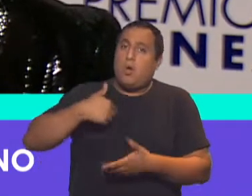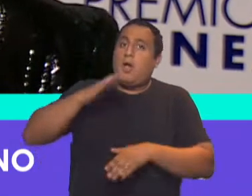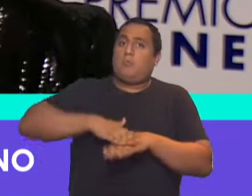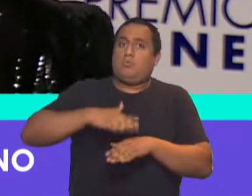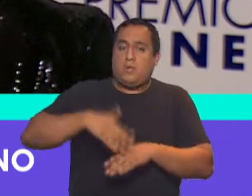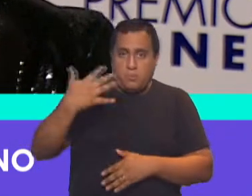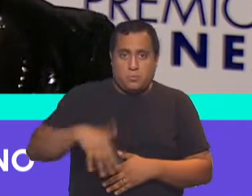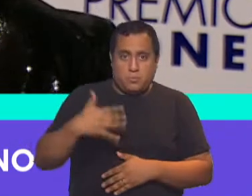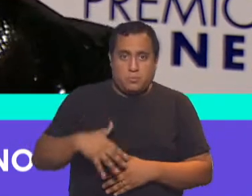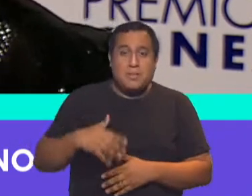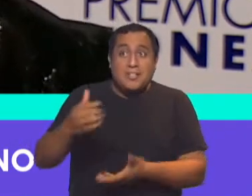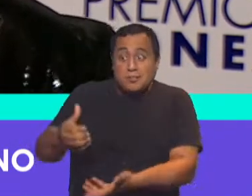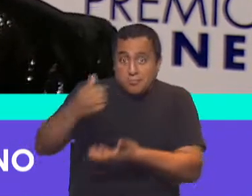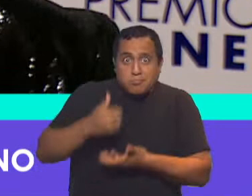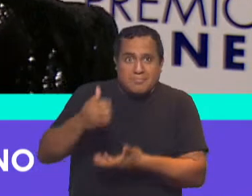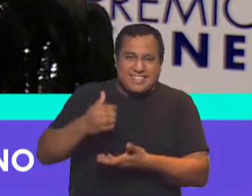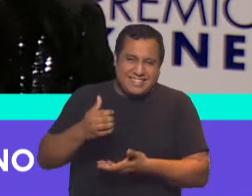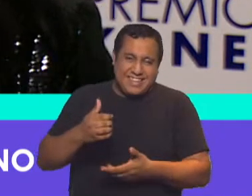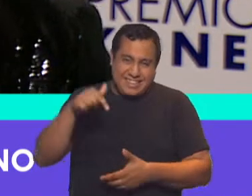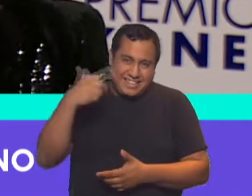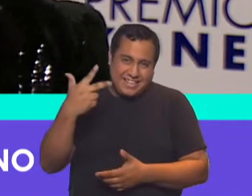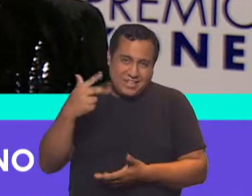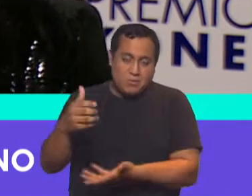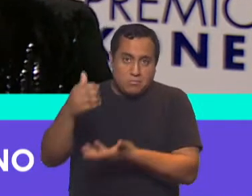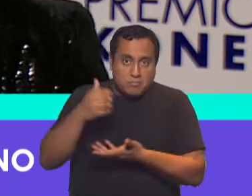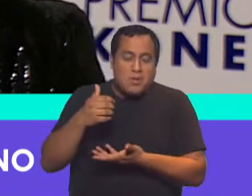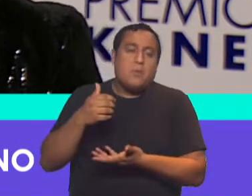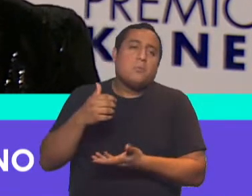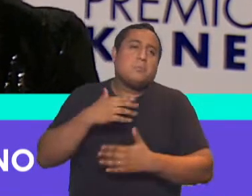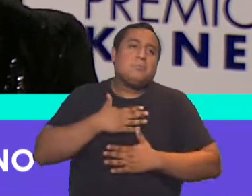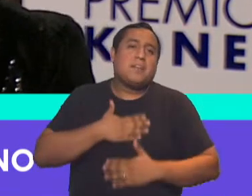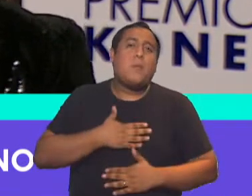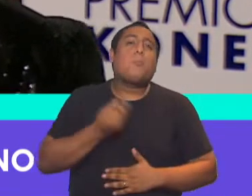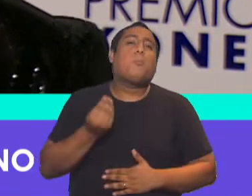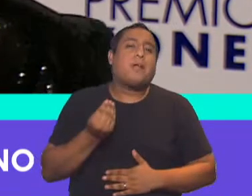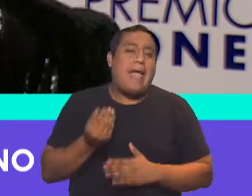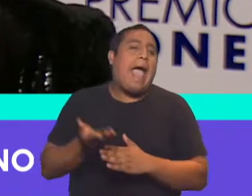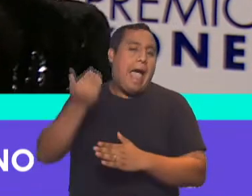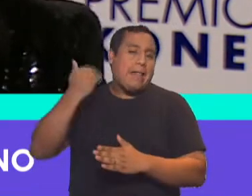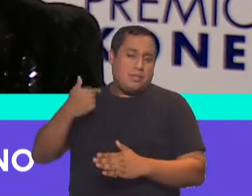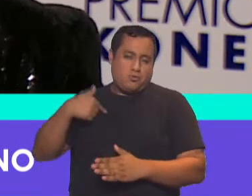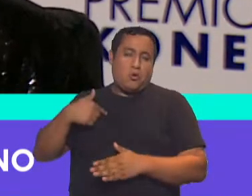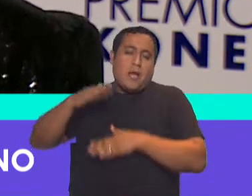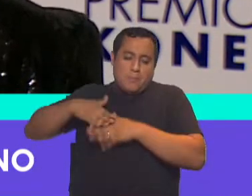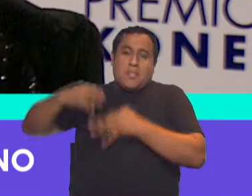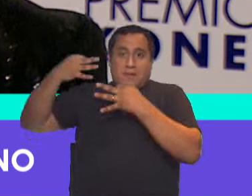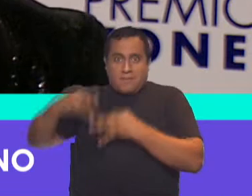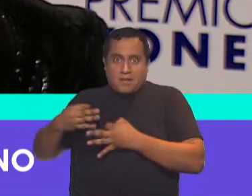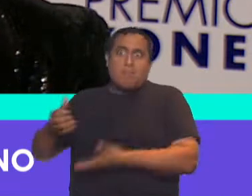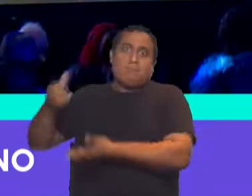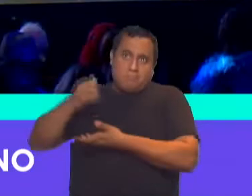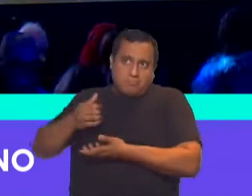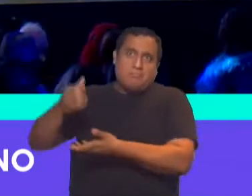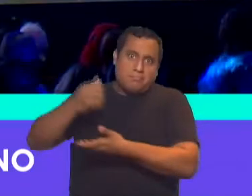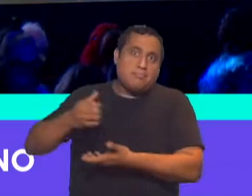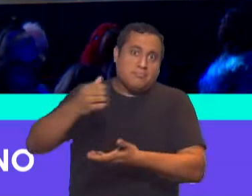tercero me deja tranquila en el sentido de que la responsabilidad de los anteriores siento que de alguna manera